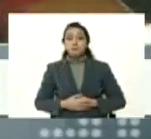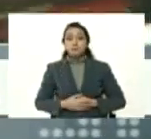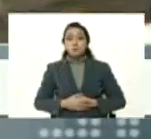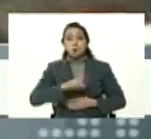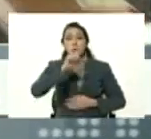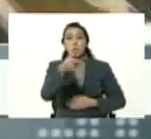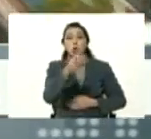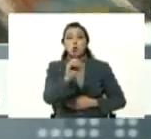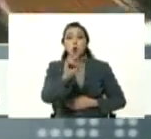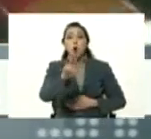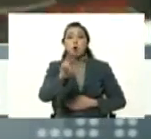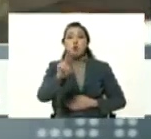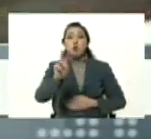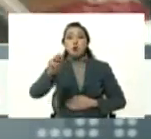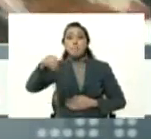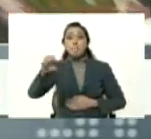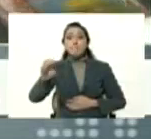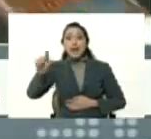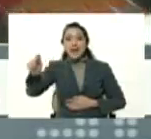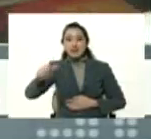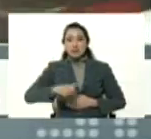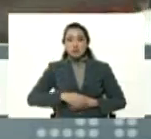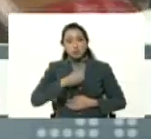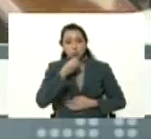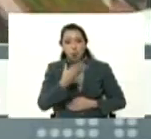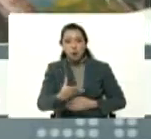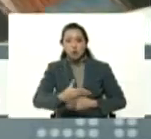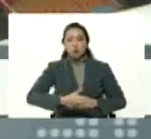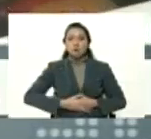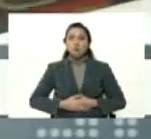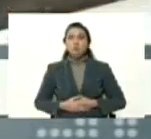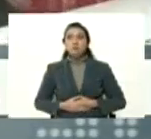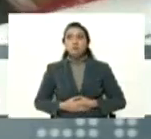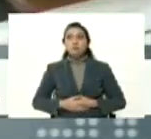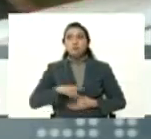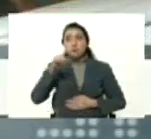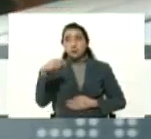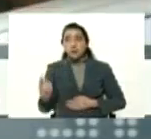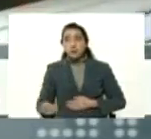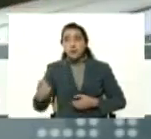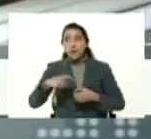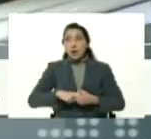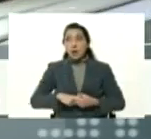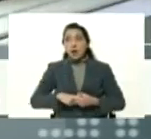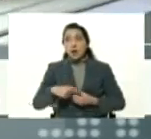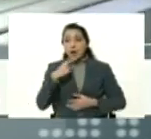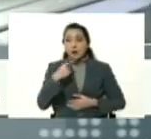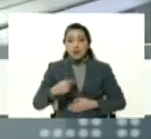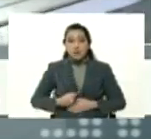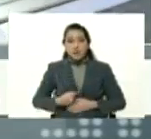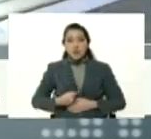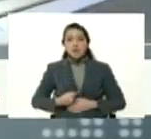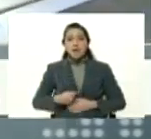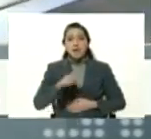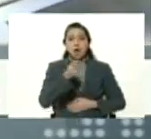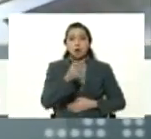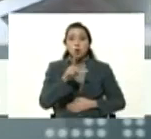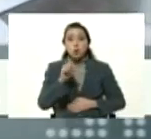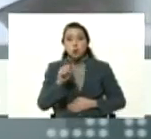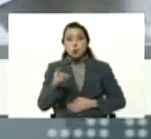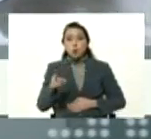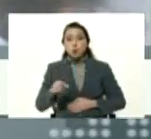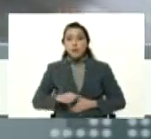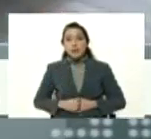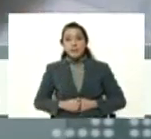¿Ah? Y además, agrega el ministro Castro Soteldo, no tiene gluten, lo cual